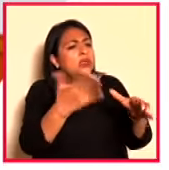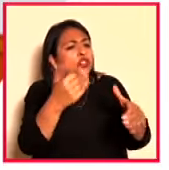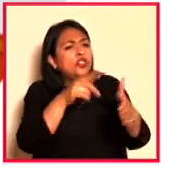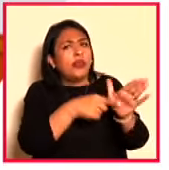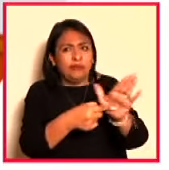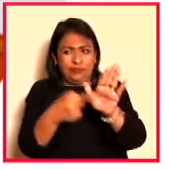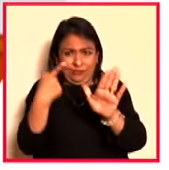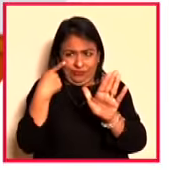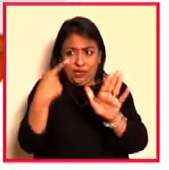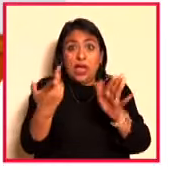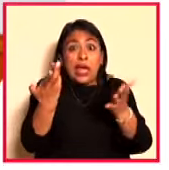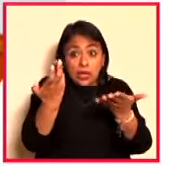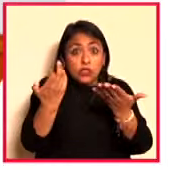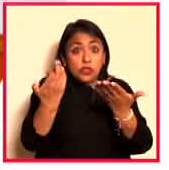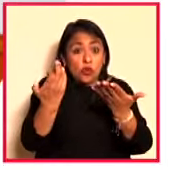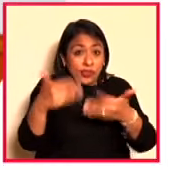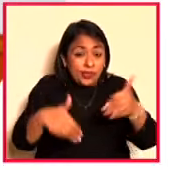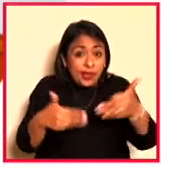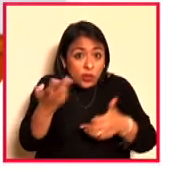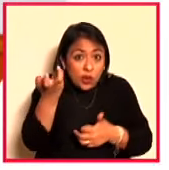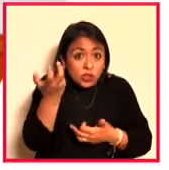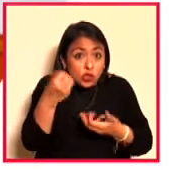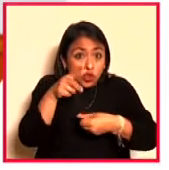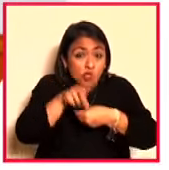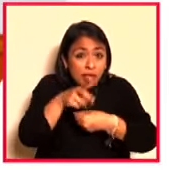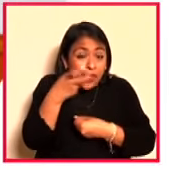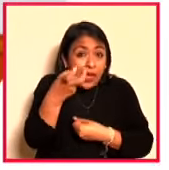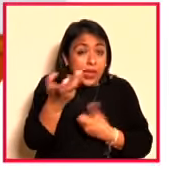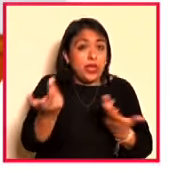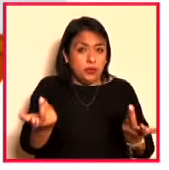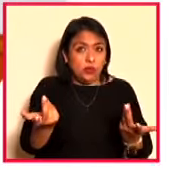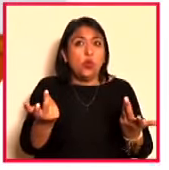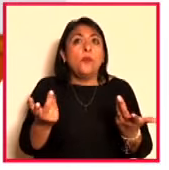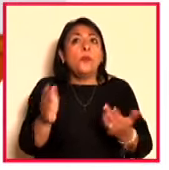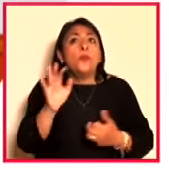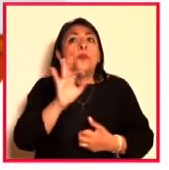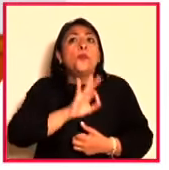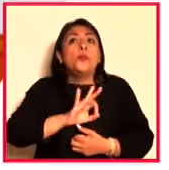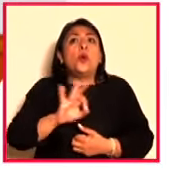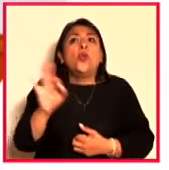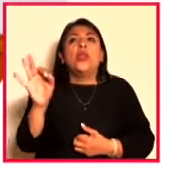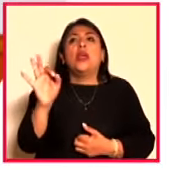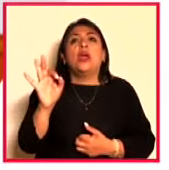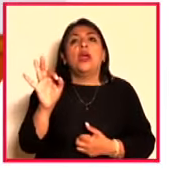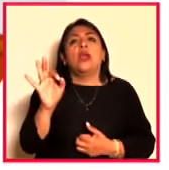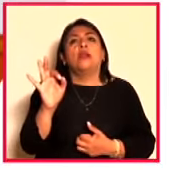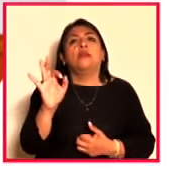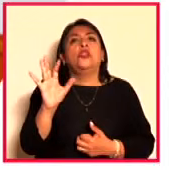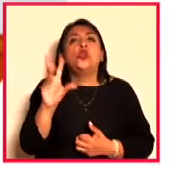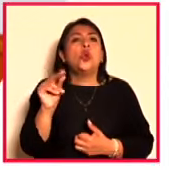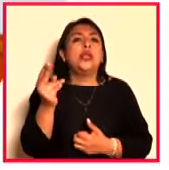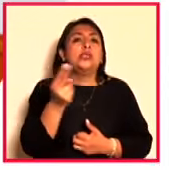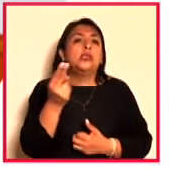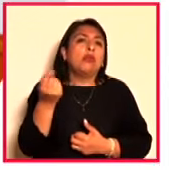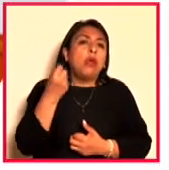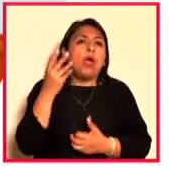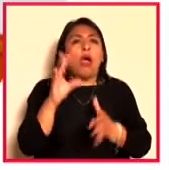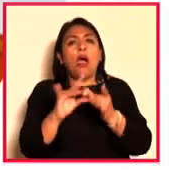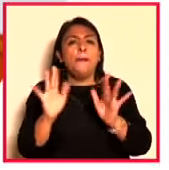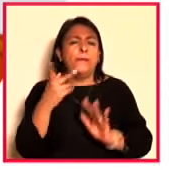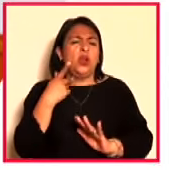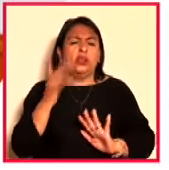el teatro es sociedad. El teatro es, por sí mismo es político. No requiere un discurso político porque entonces